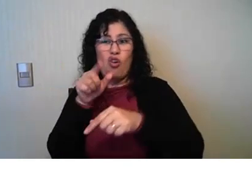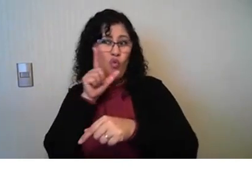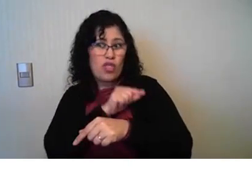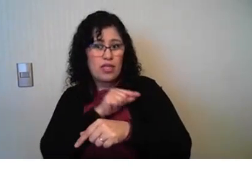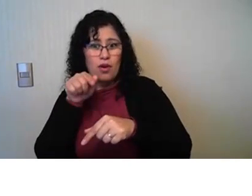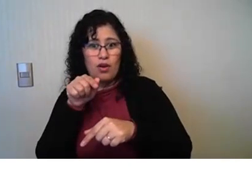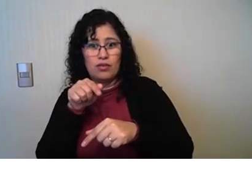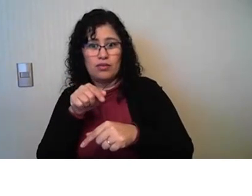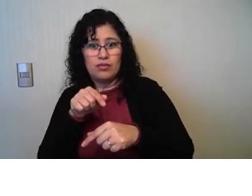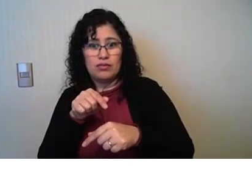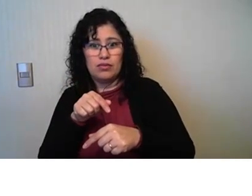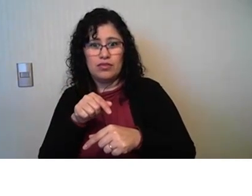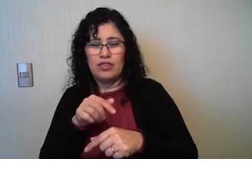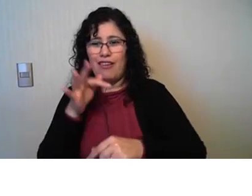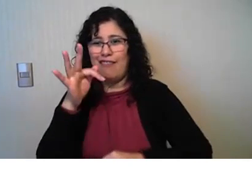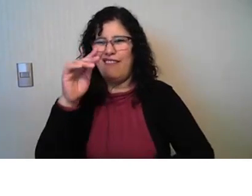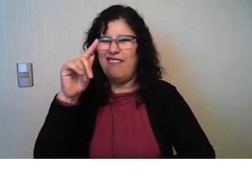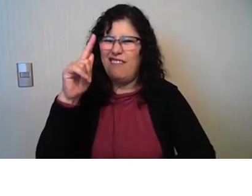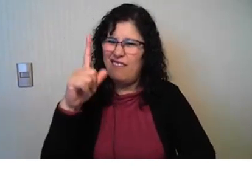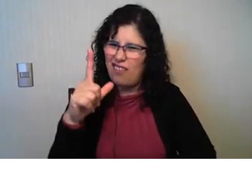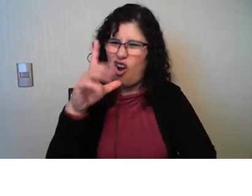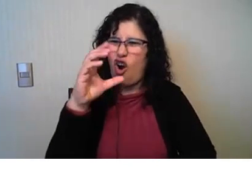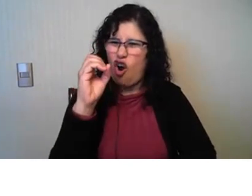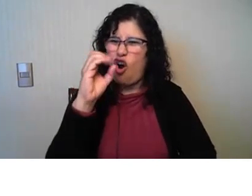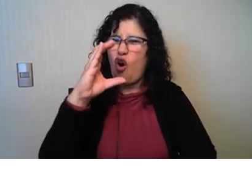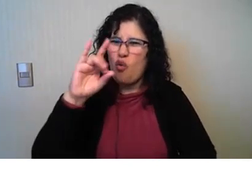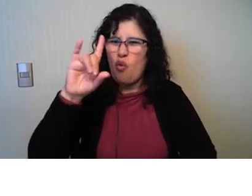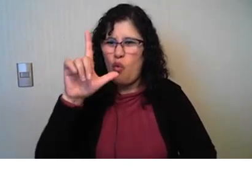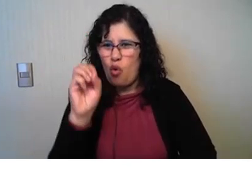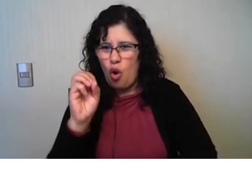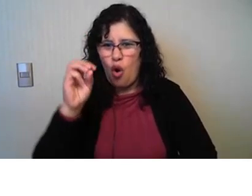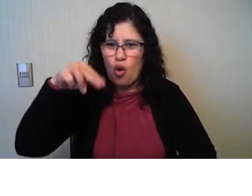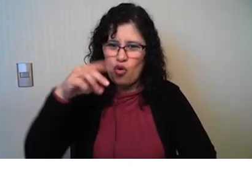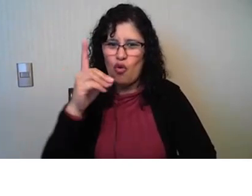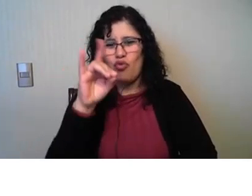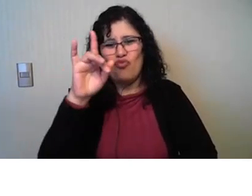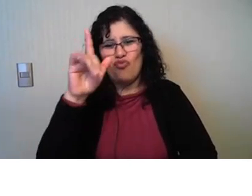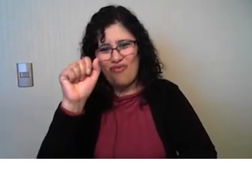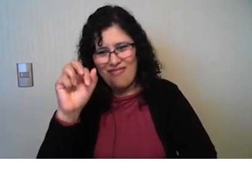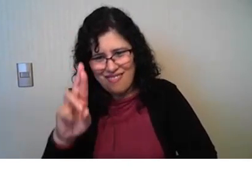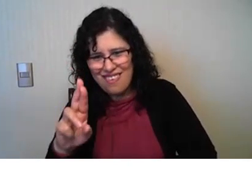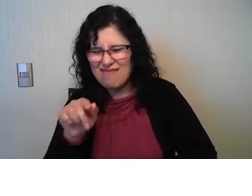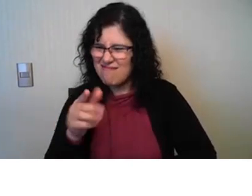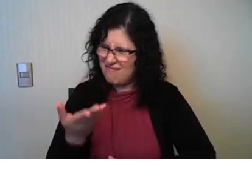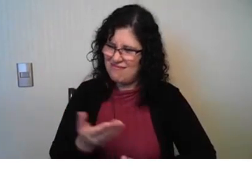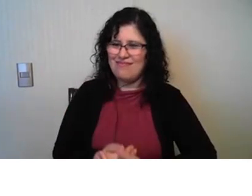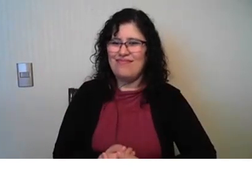lóbulo flóculo nodular. ¿Ya?